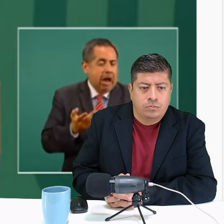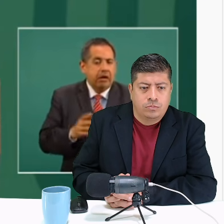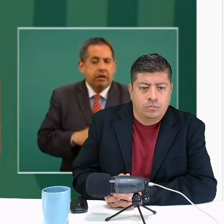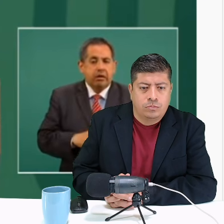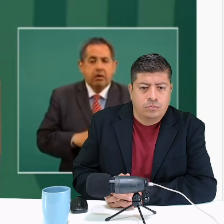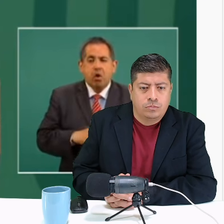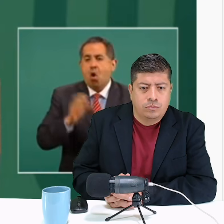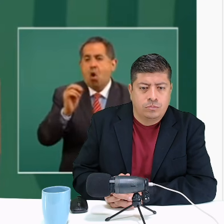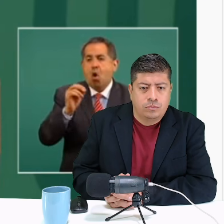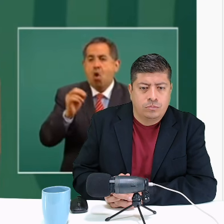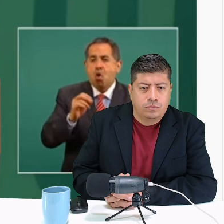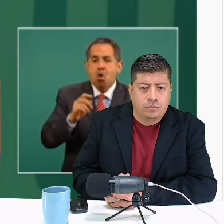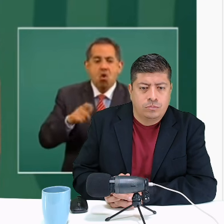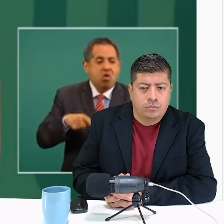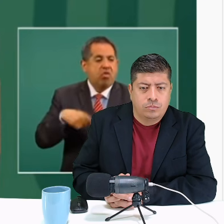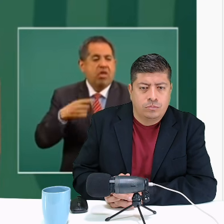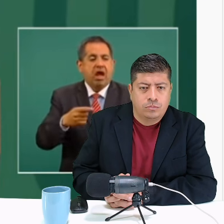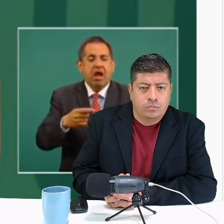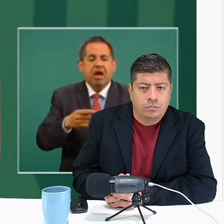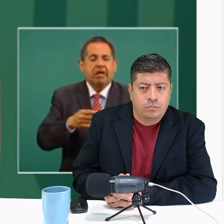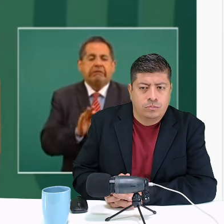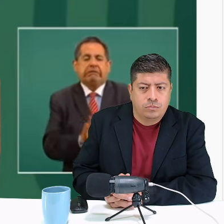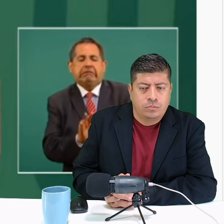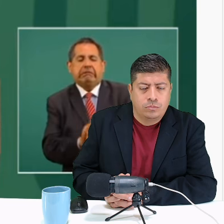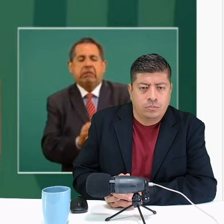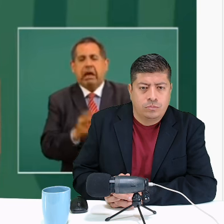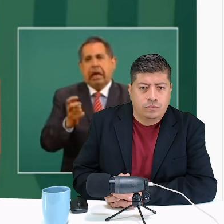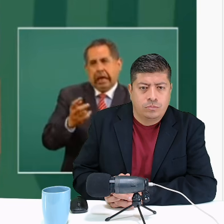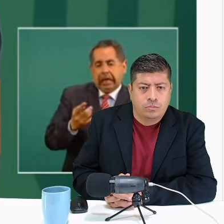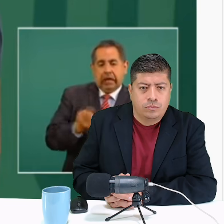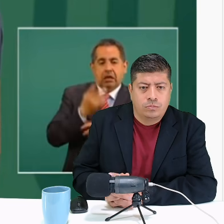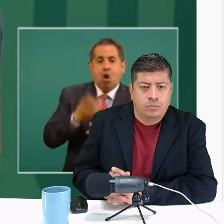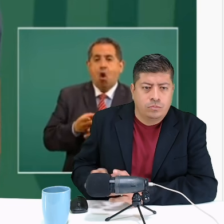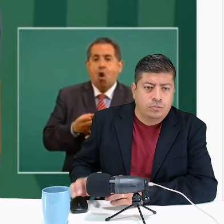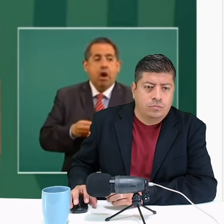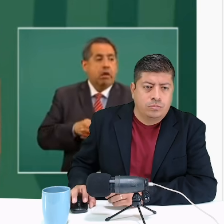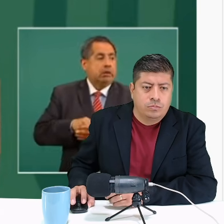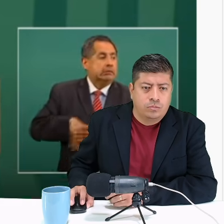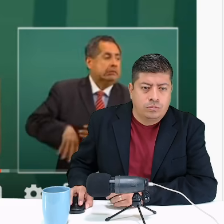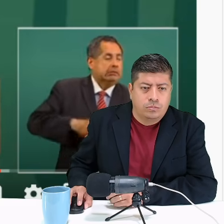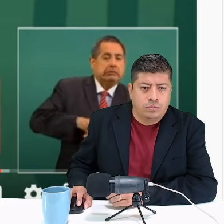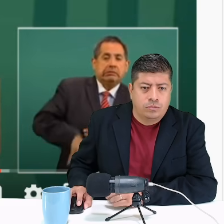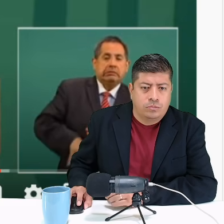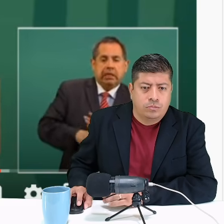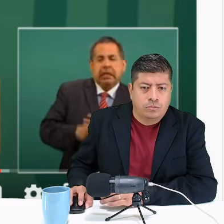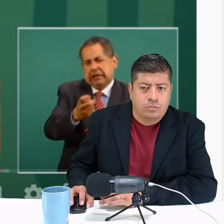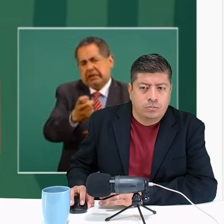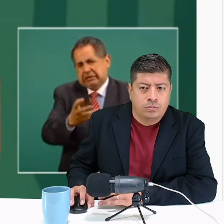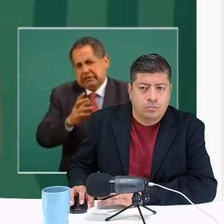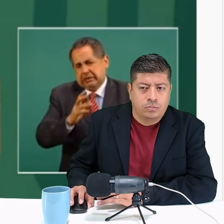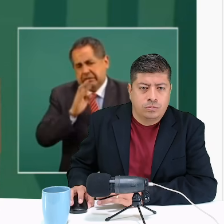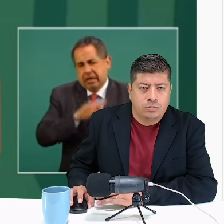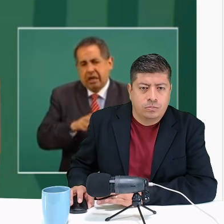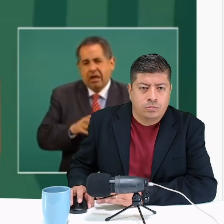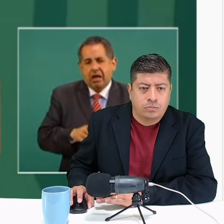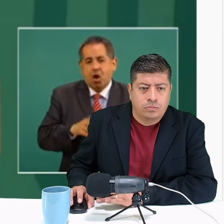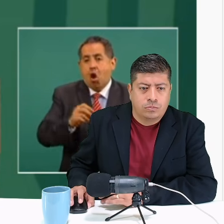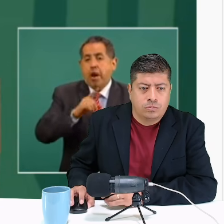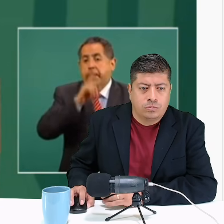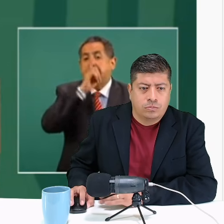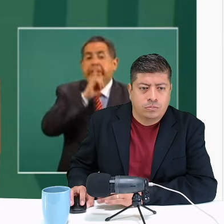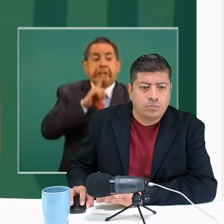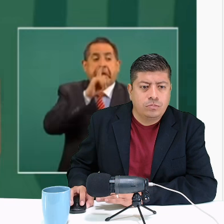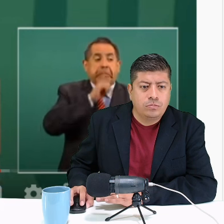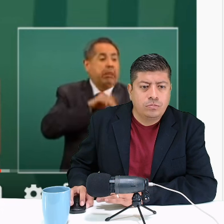cuando hay impunidad, cuando se oculta información, cuando se